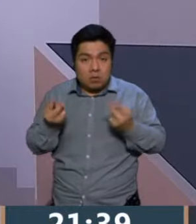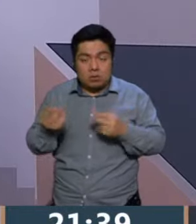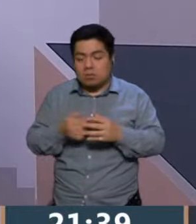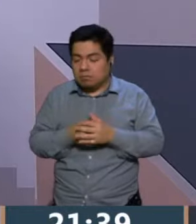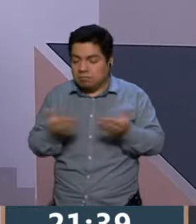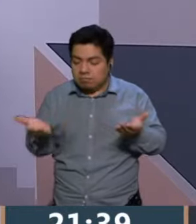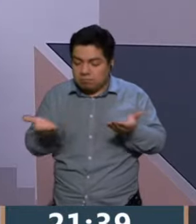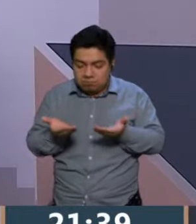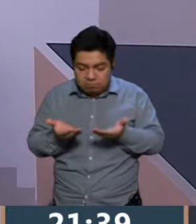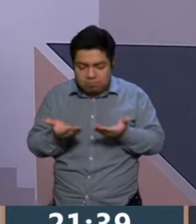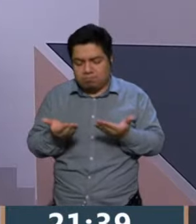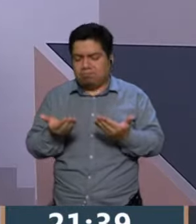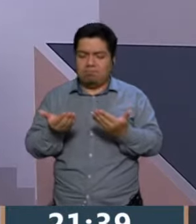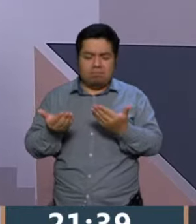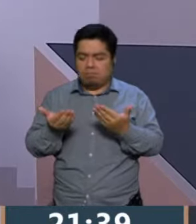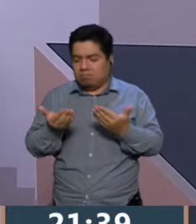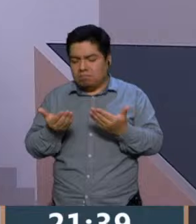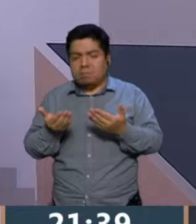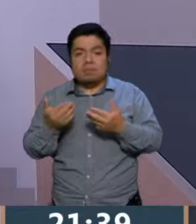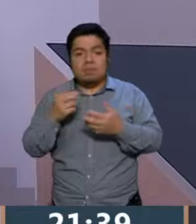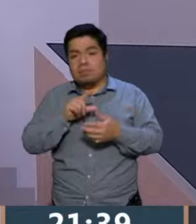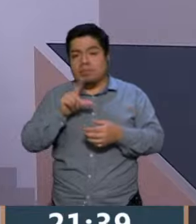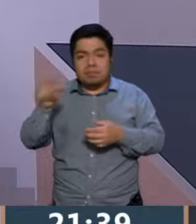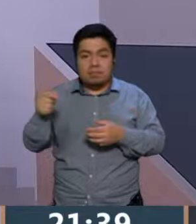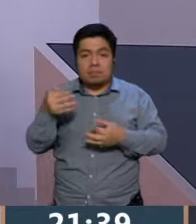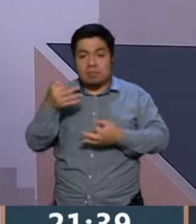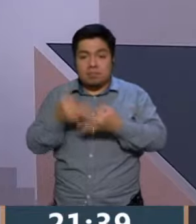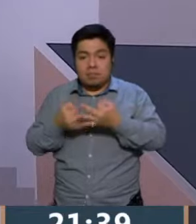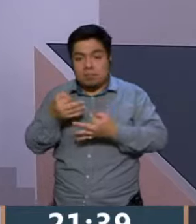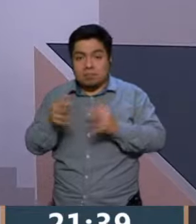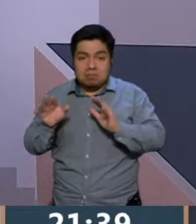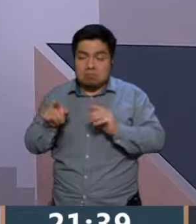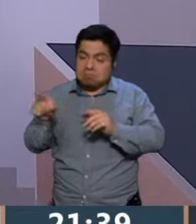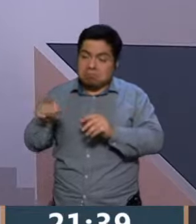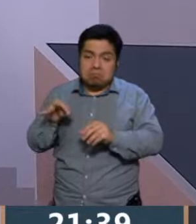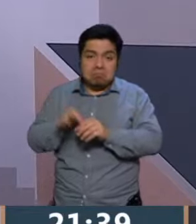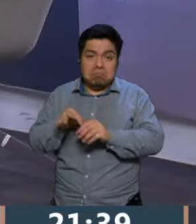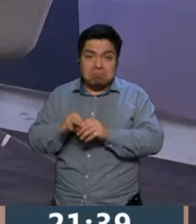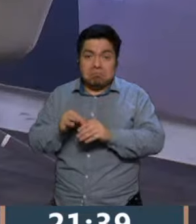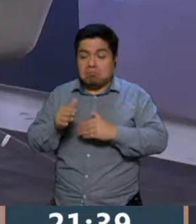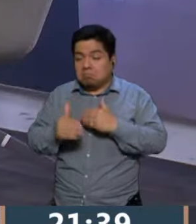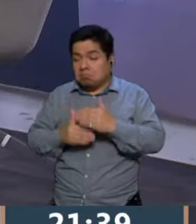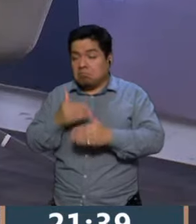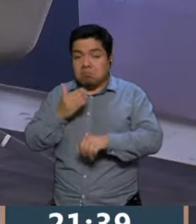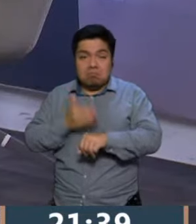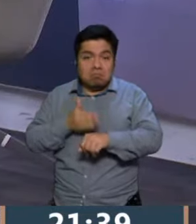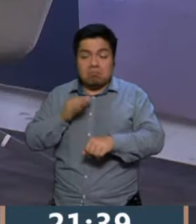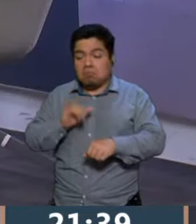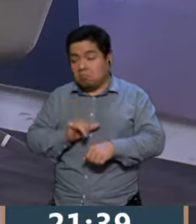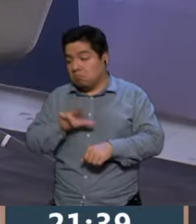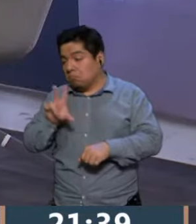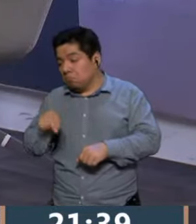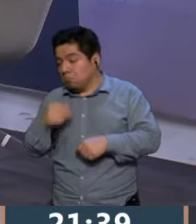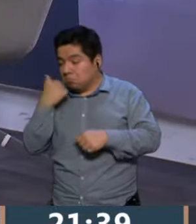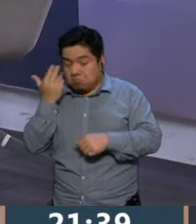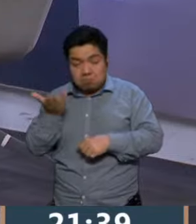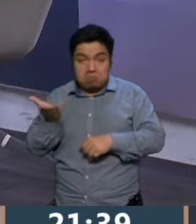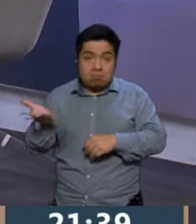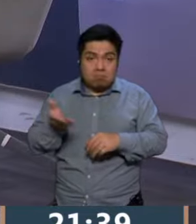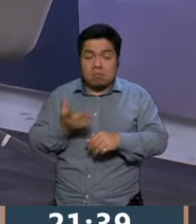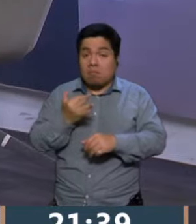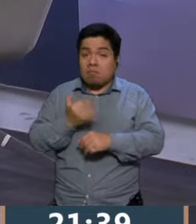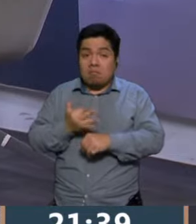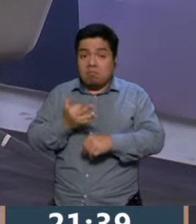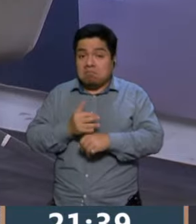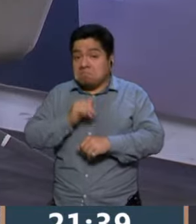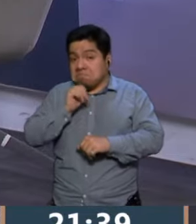agraviada. Y una vez integrado el expediente, lo mandaremos al Tribunal Electoral para que él determine lo que derecho proceda, si hay sanción, si no hay sanción, lo que sea. Pero ahorita no está